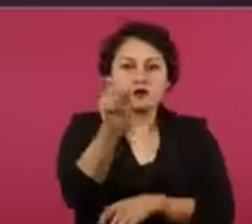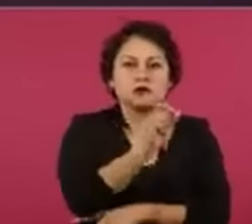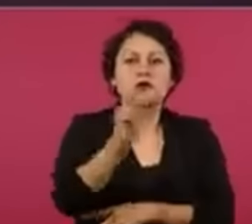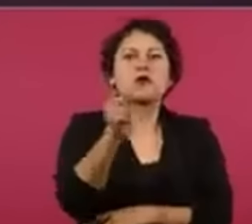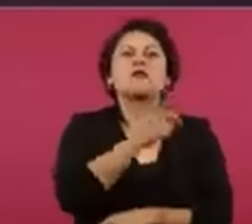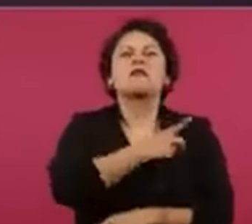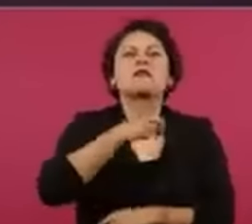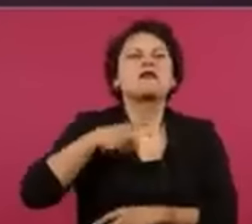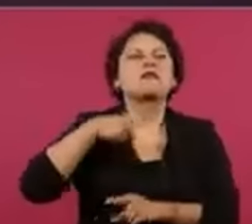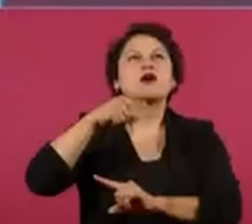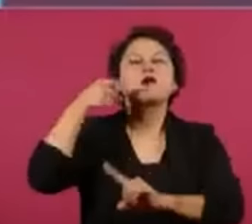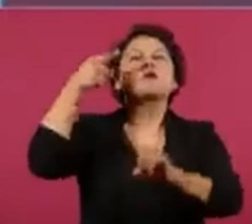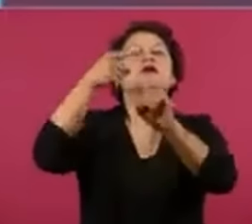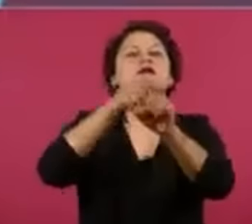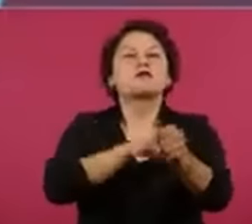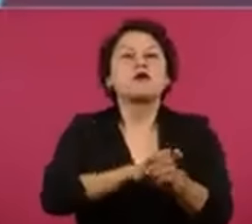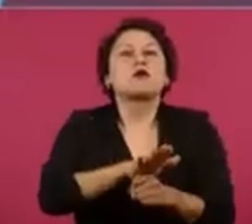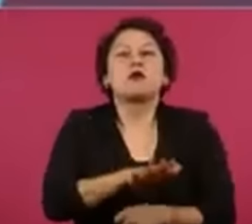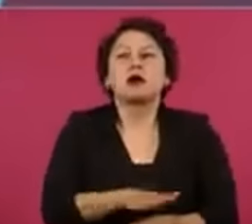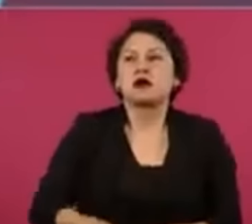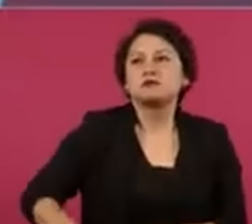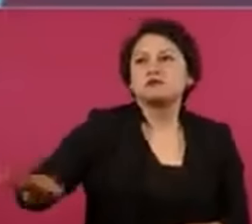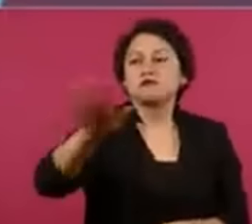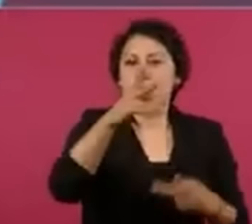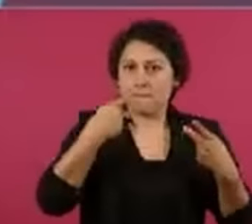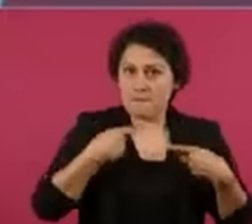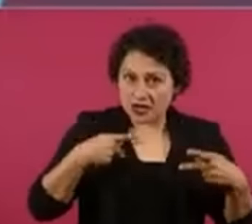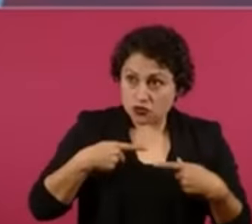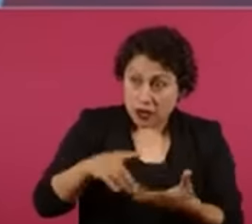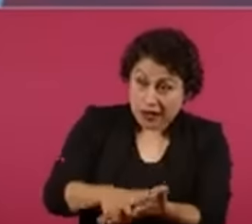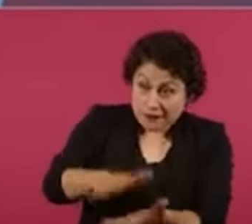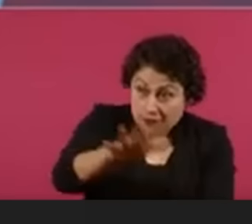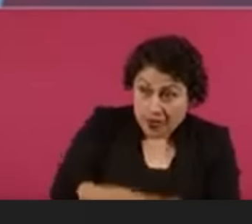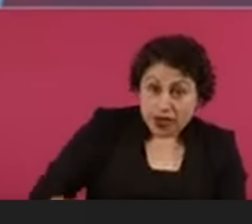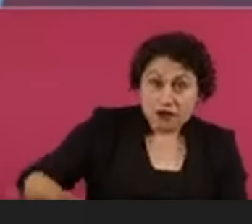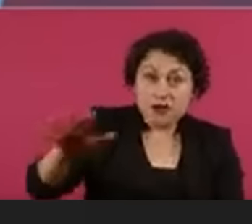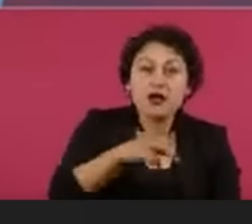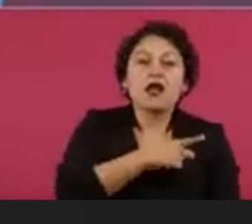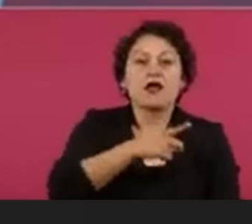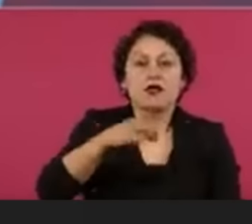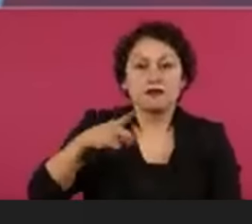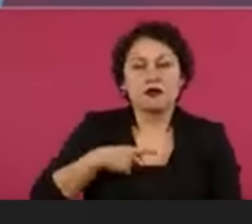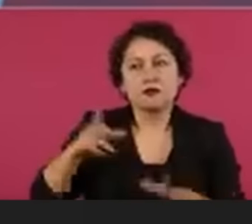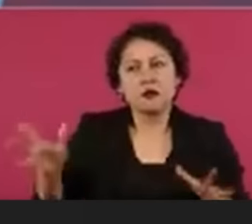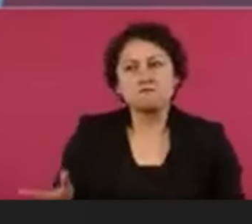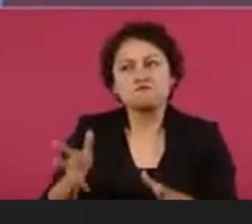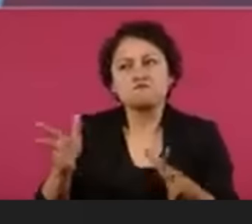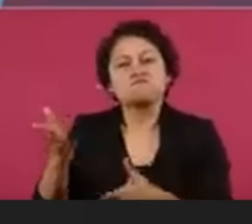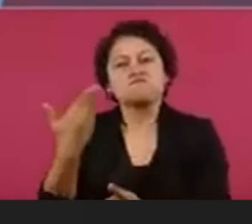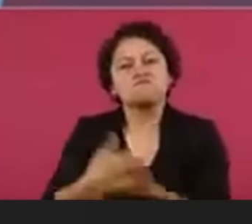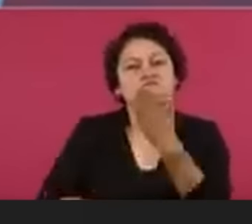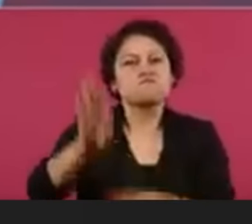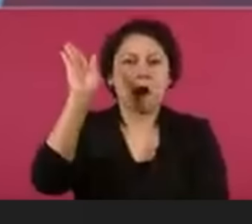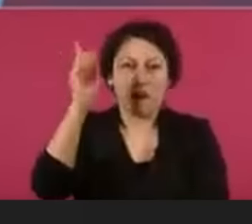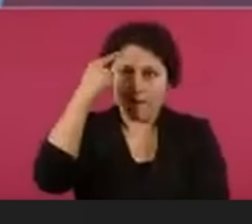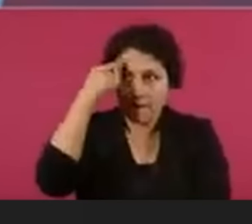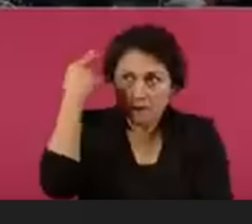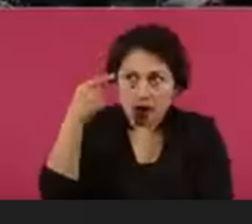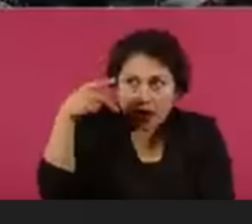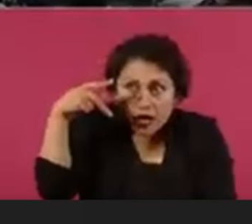mayorías empobrecidas tengan oportunidades de superar esas circunstancias que les limitan desde